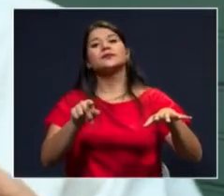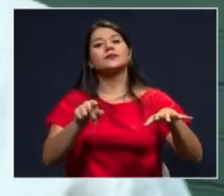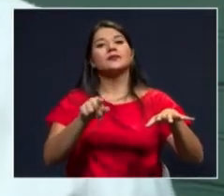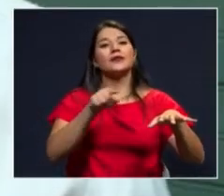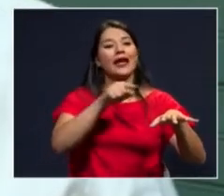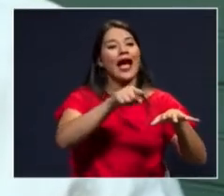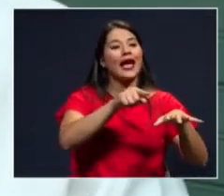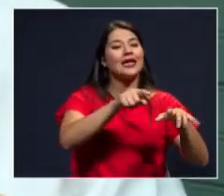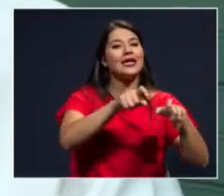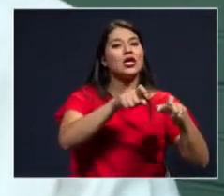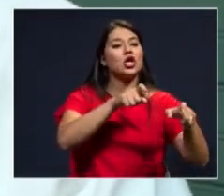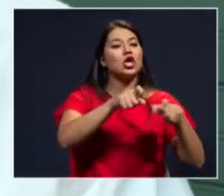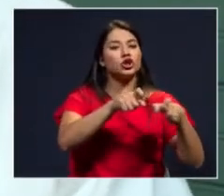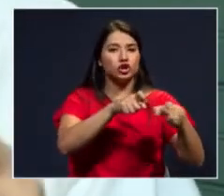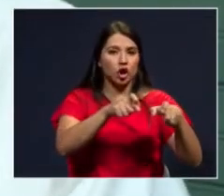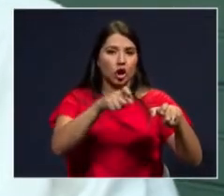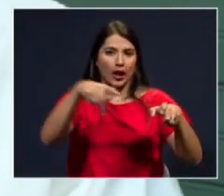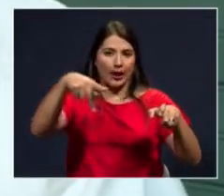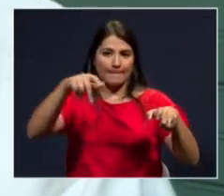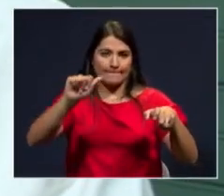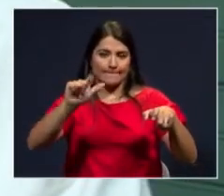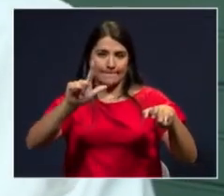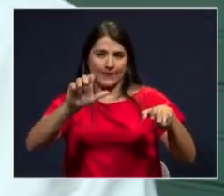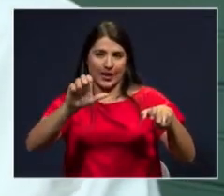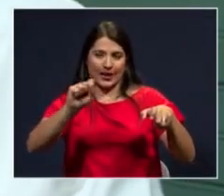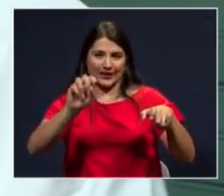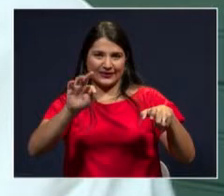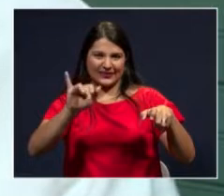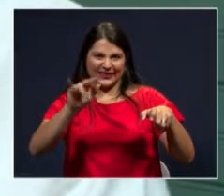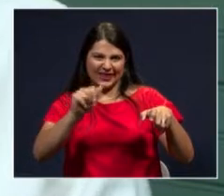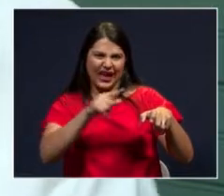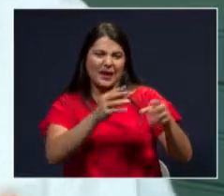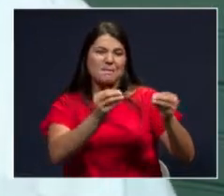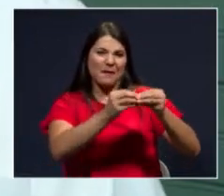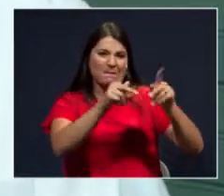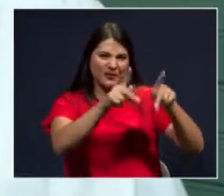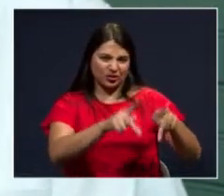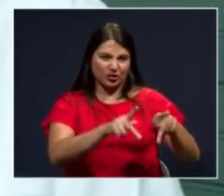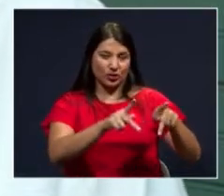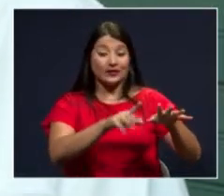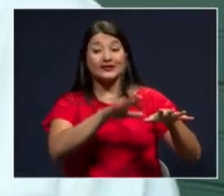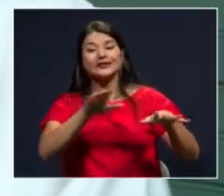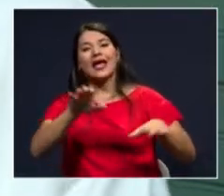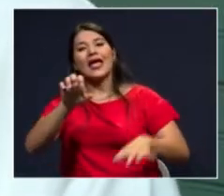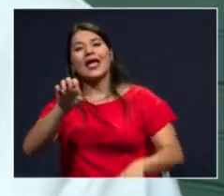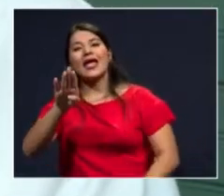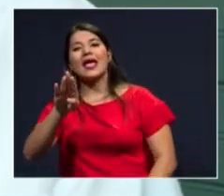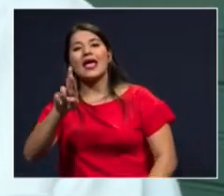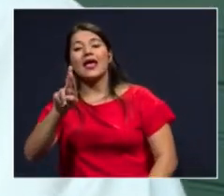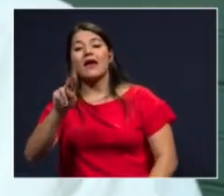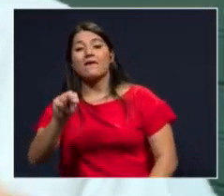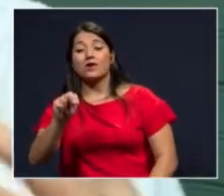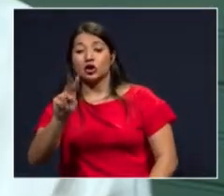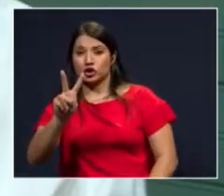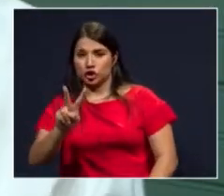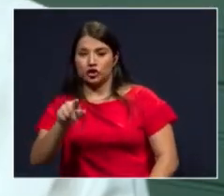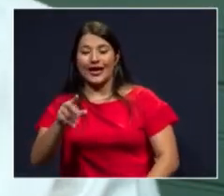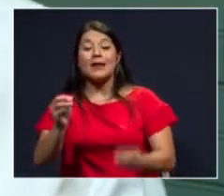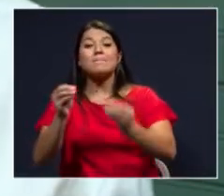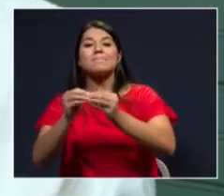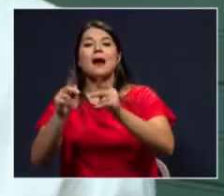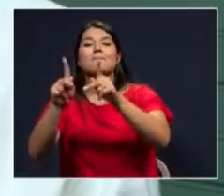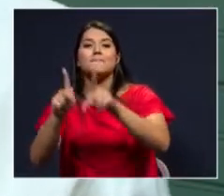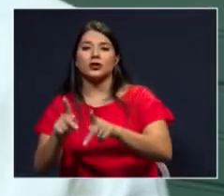población palestina, que tiene que ser un mínimo de un 70-75%, y en el Hebrón 2, que es mayoría judía respecto a una